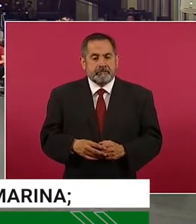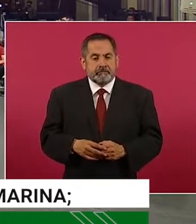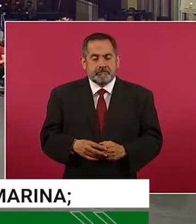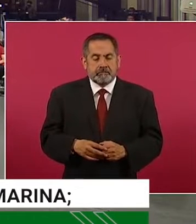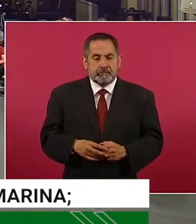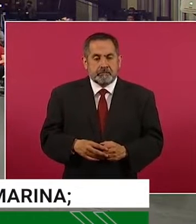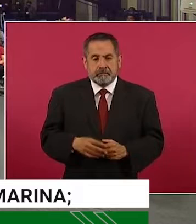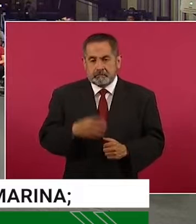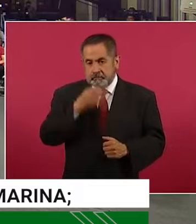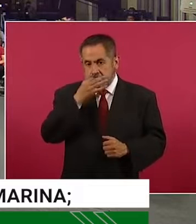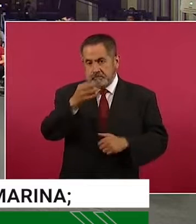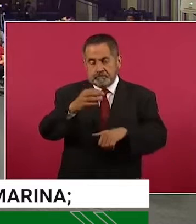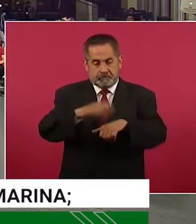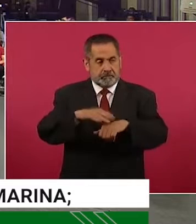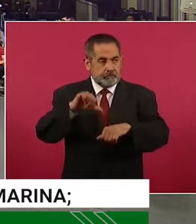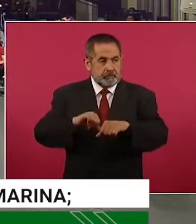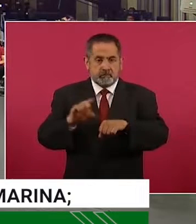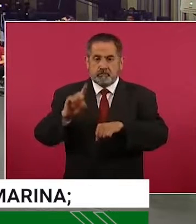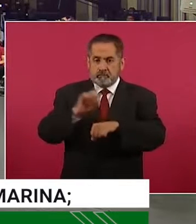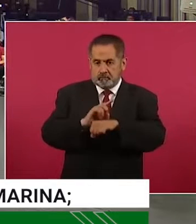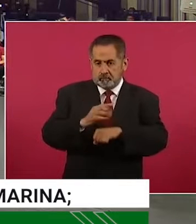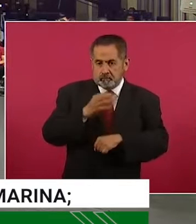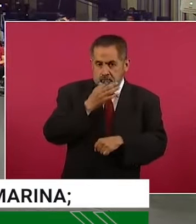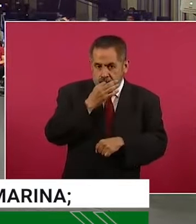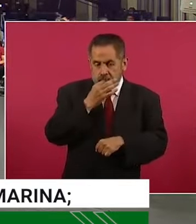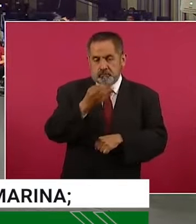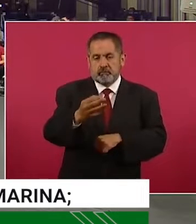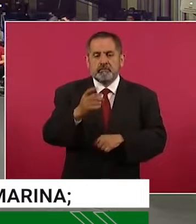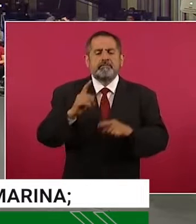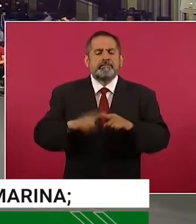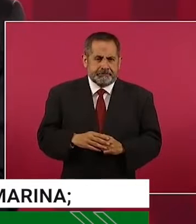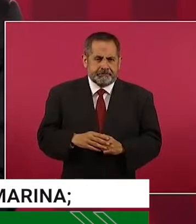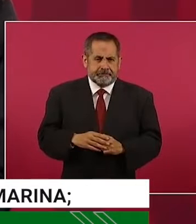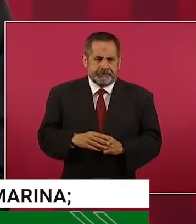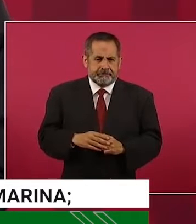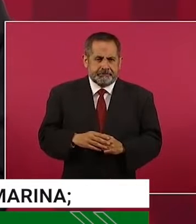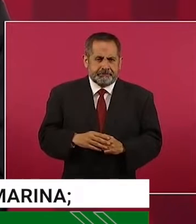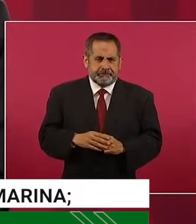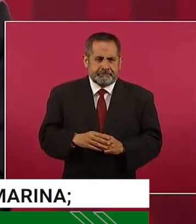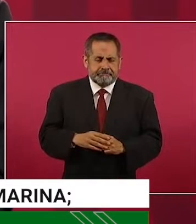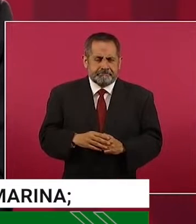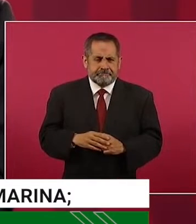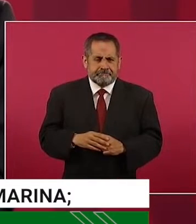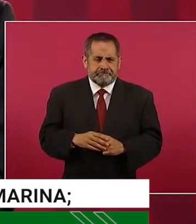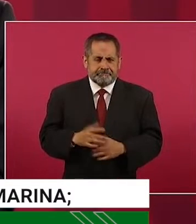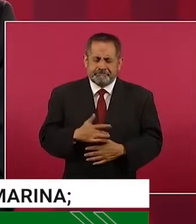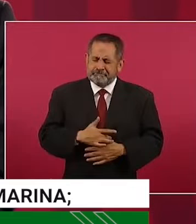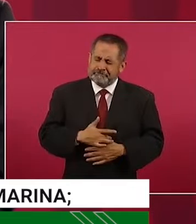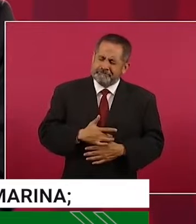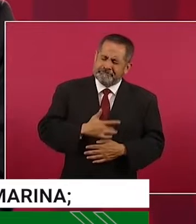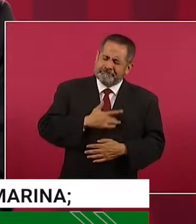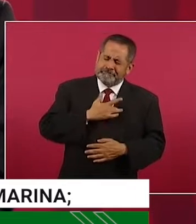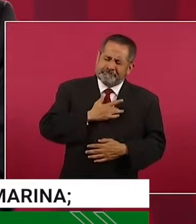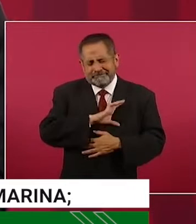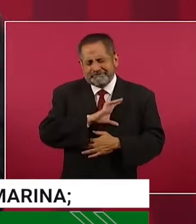enviar el día de hoy una amplia, entrañable,